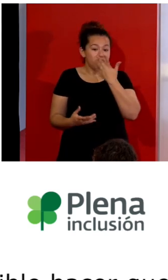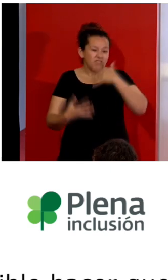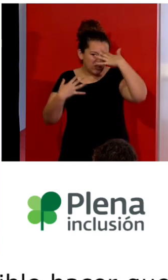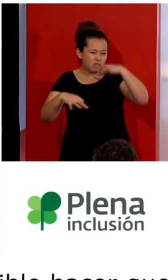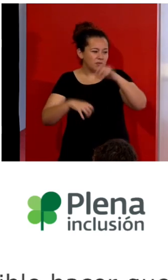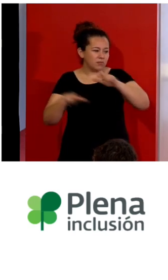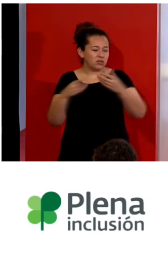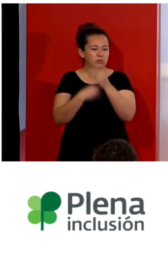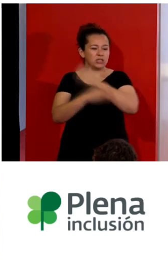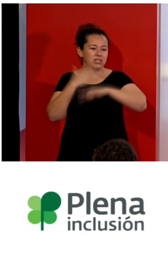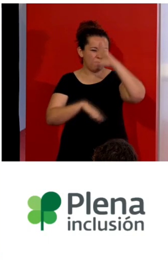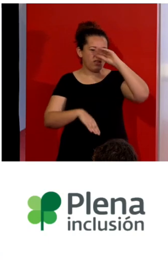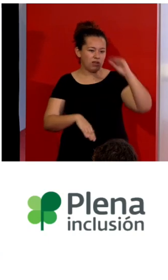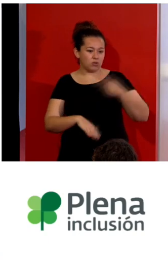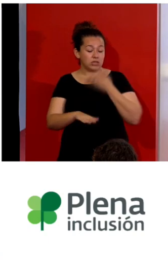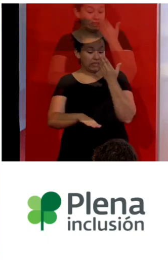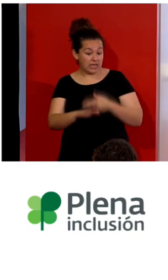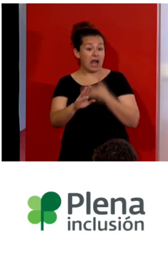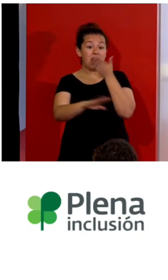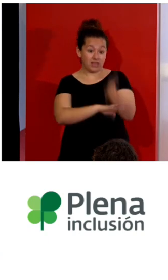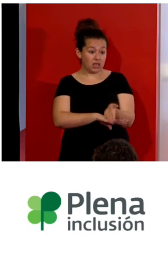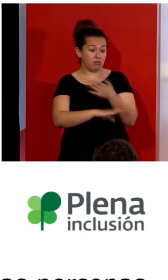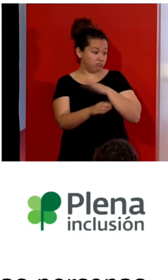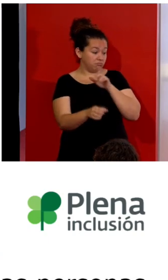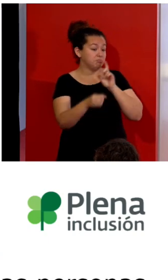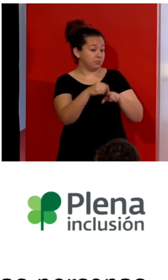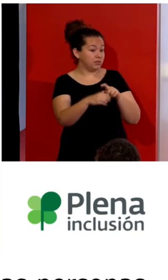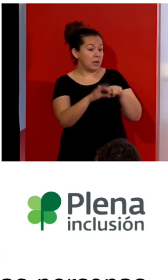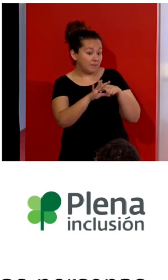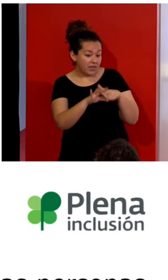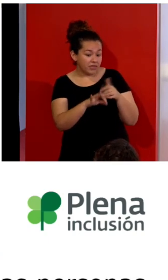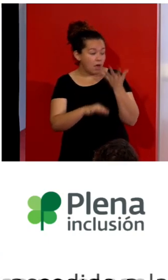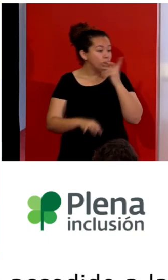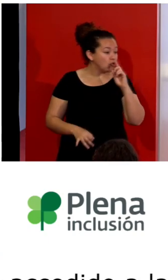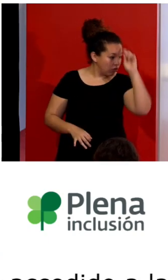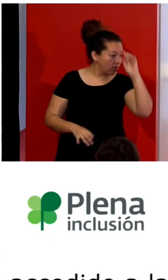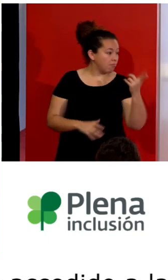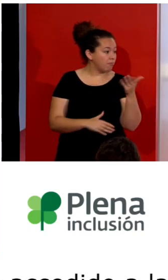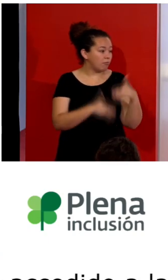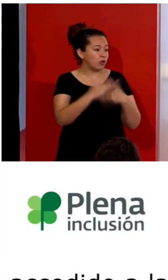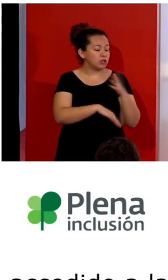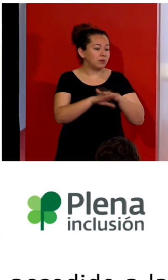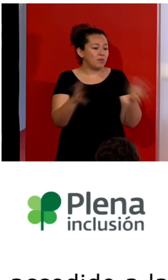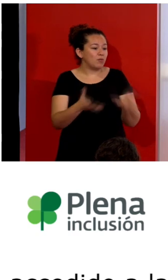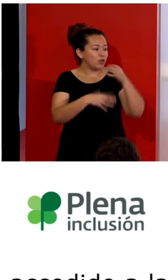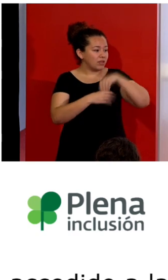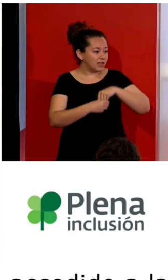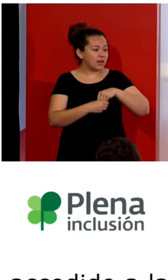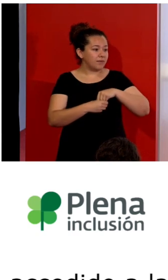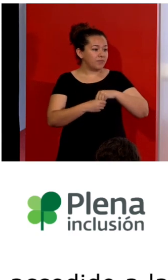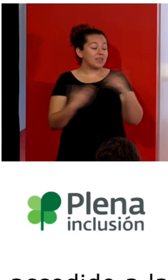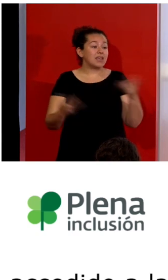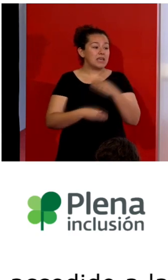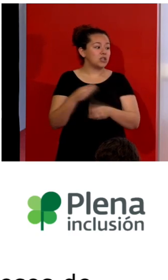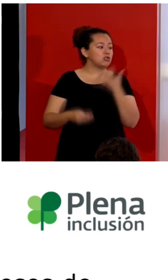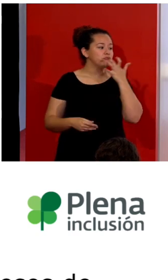discapacidad intelectual que han accedido a la plaza tienen de la existencia de procesos de promoción interna, y el hecho